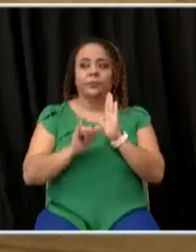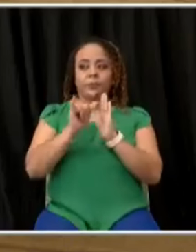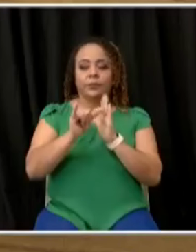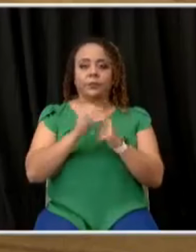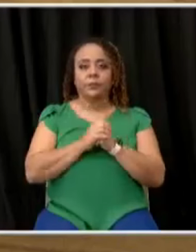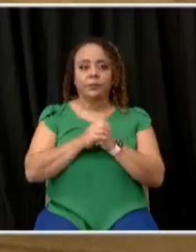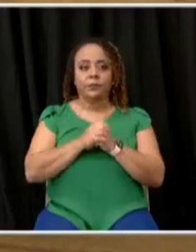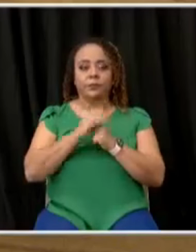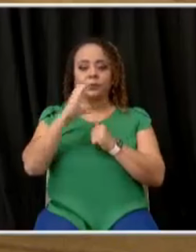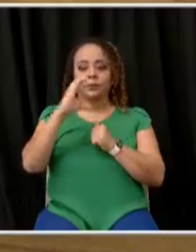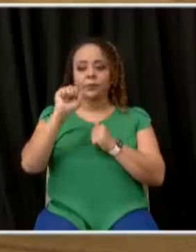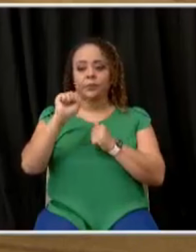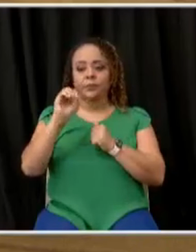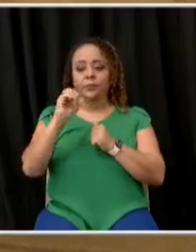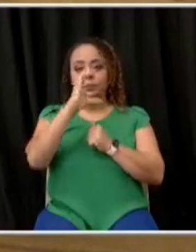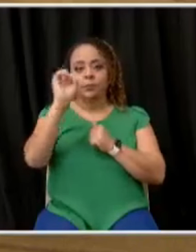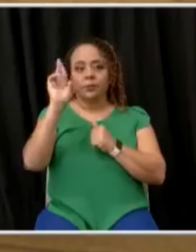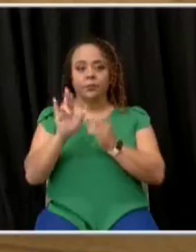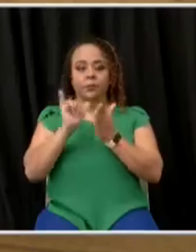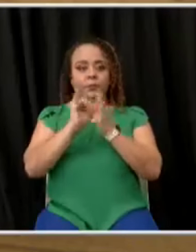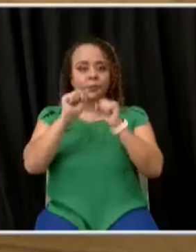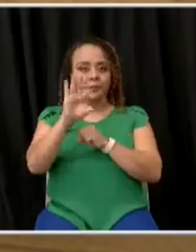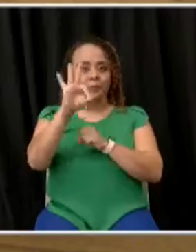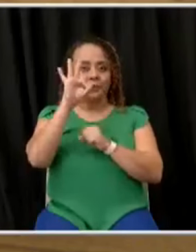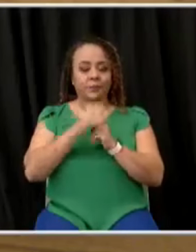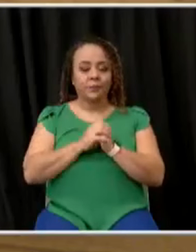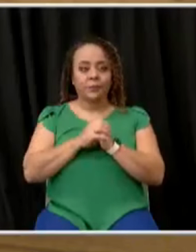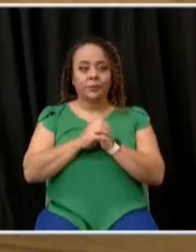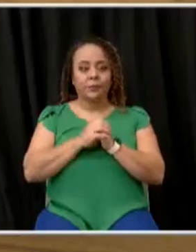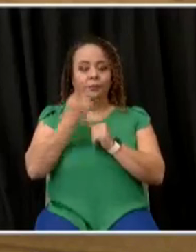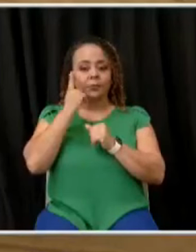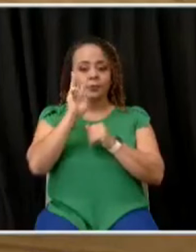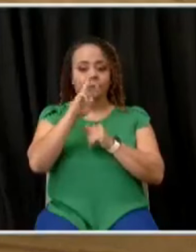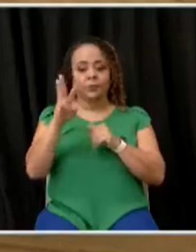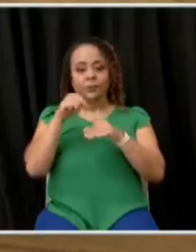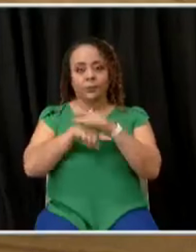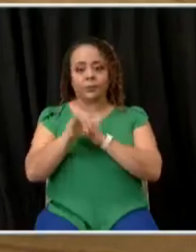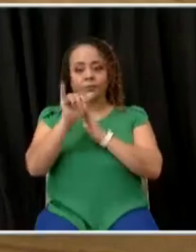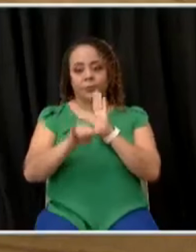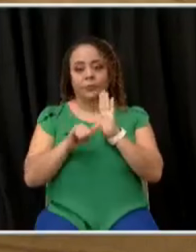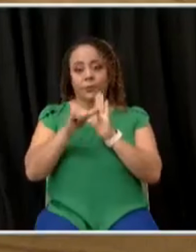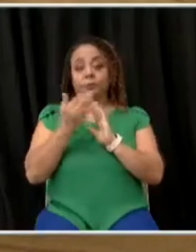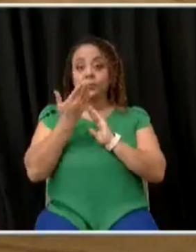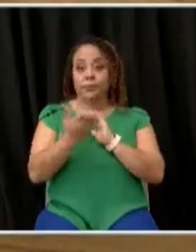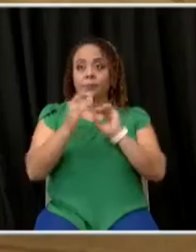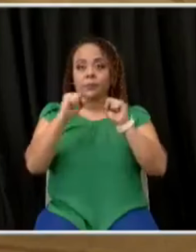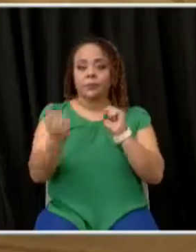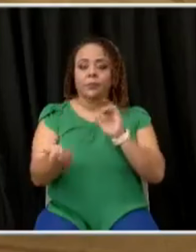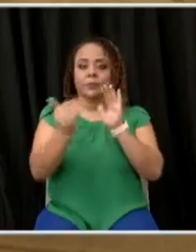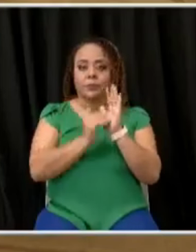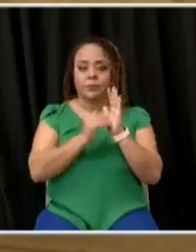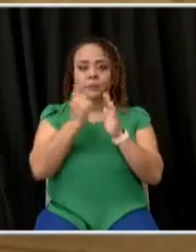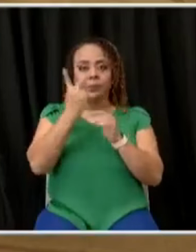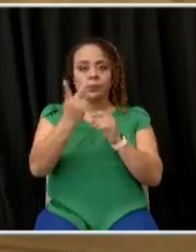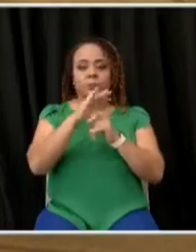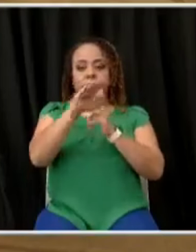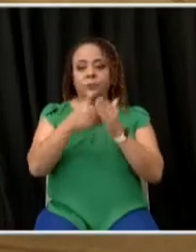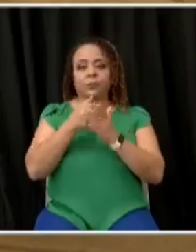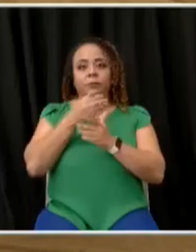YouTube, CSO Costa Rica. Así nos puede encontrar a través de la plataforma de YouTube. Ahí podrá volver a repasar todas